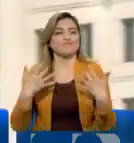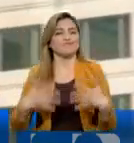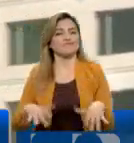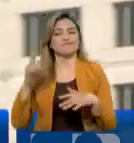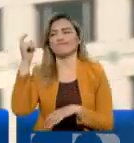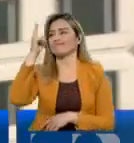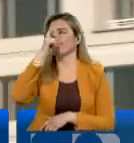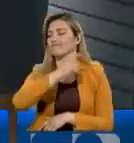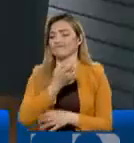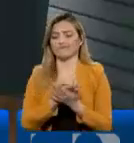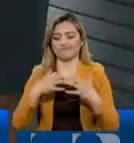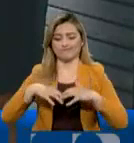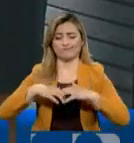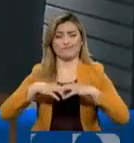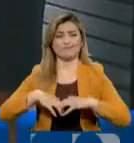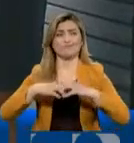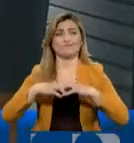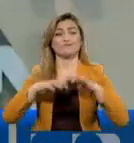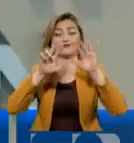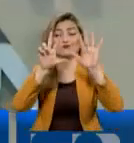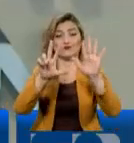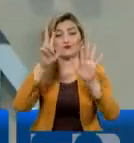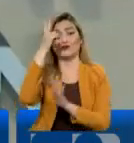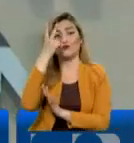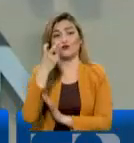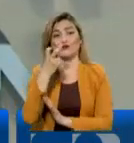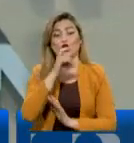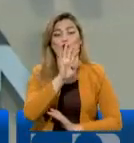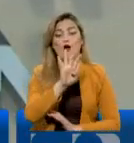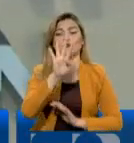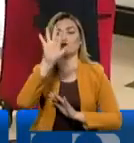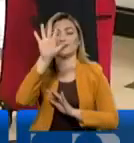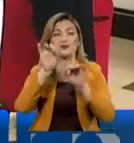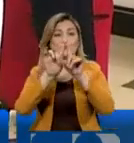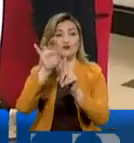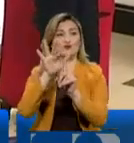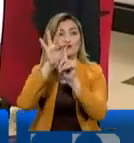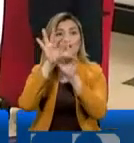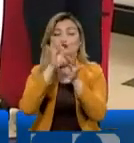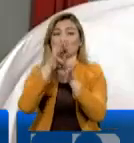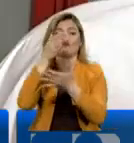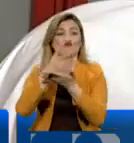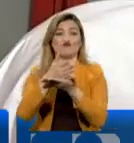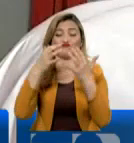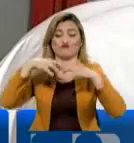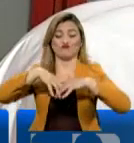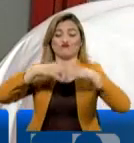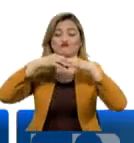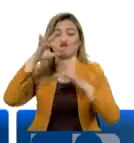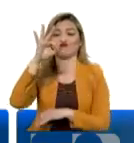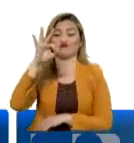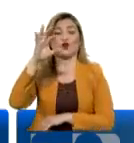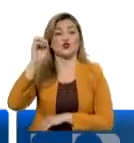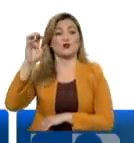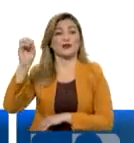meseta difícil de superar. Hasta la fecha, son 8 los hoteles de 4 y 5 estrellas que dejaron de funcionar, y con ellos al menos